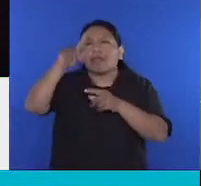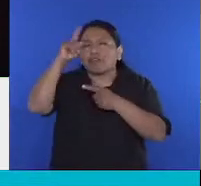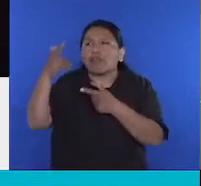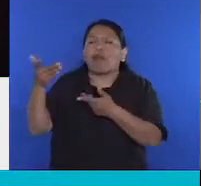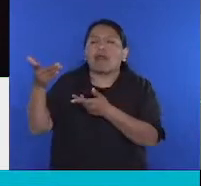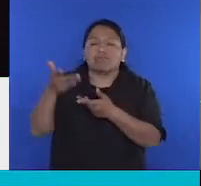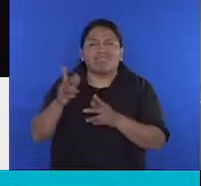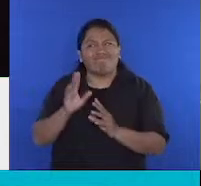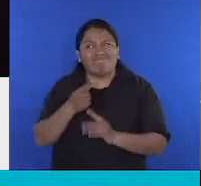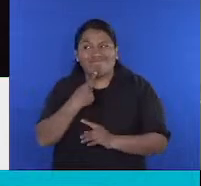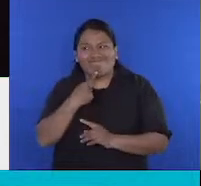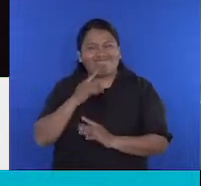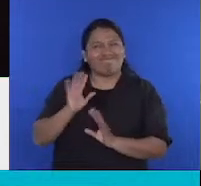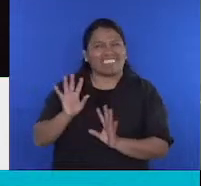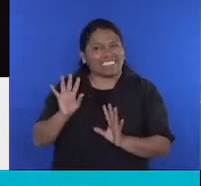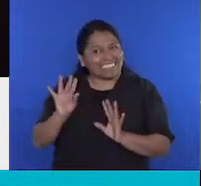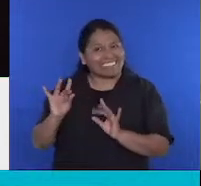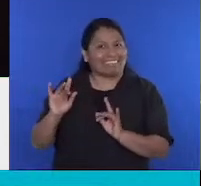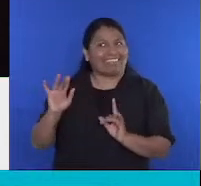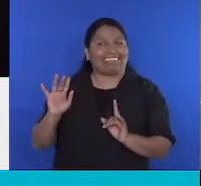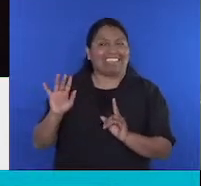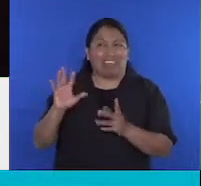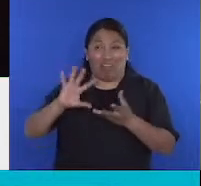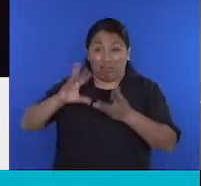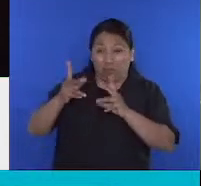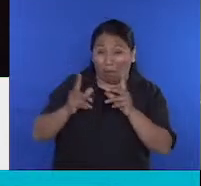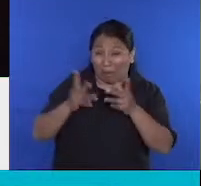ese tipo de gestualidad.